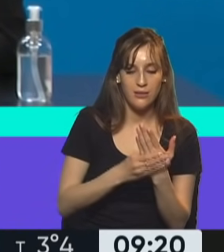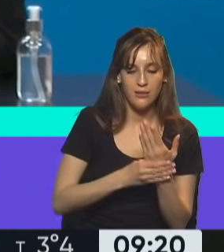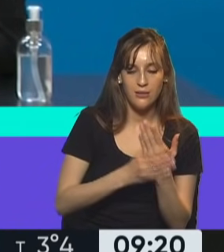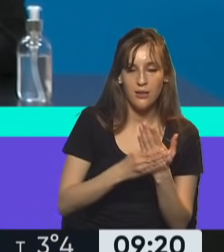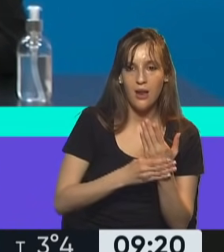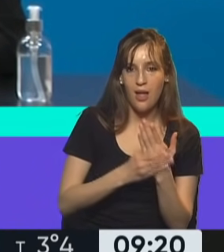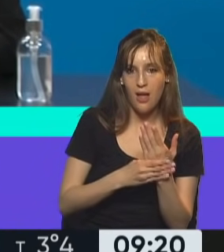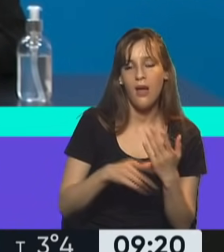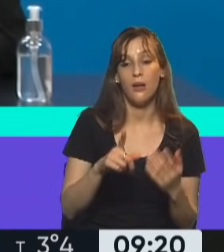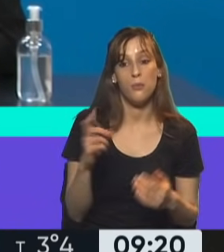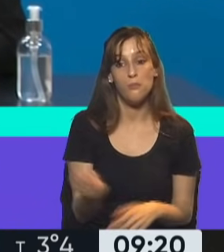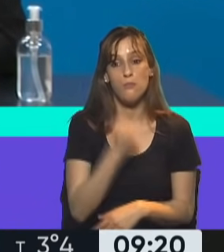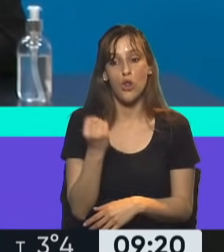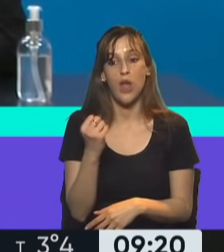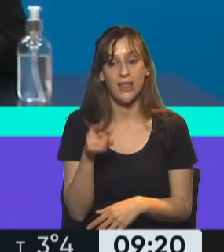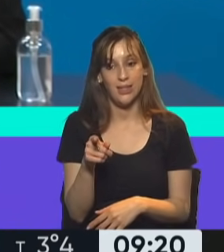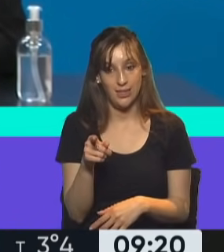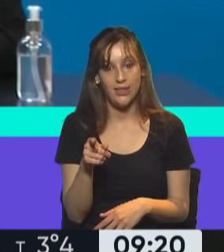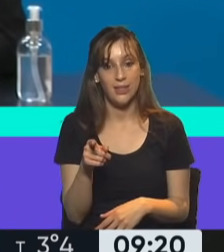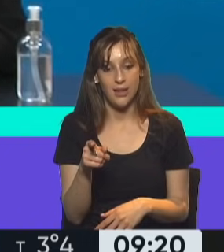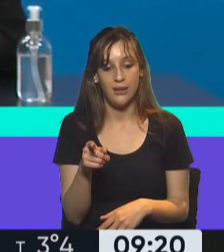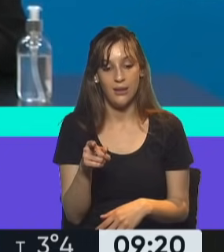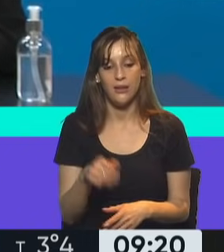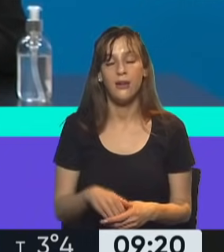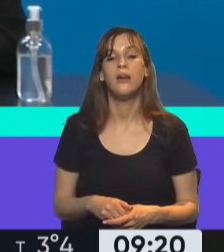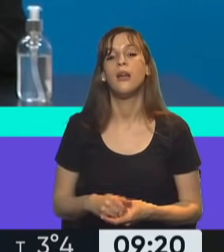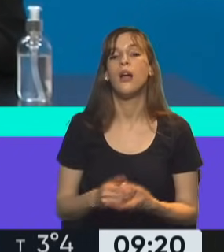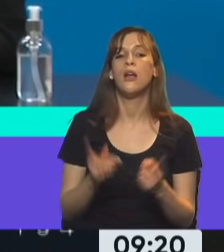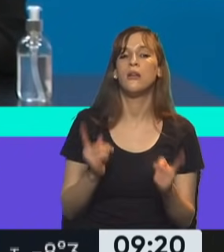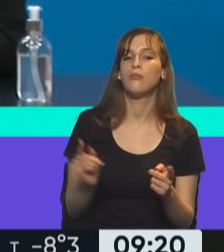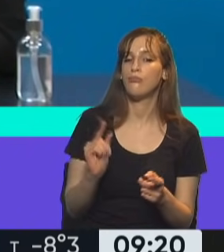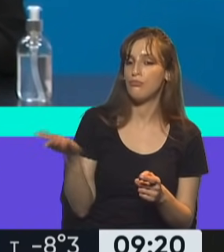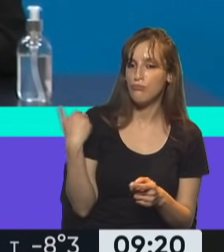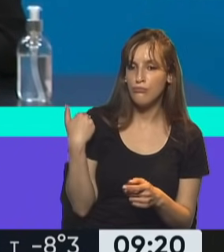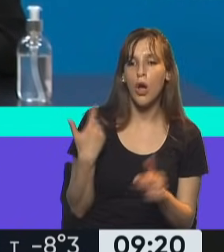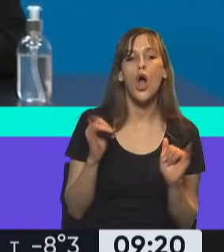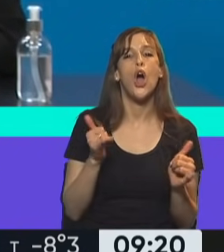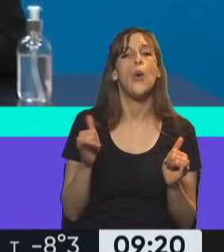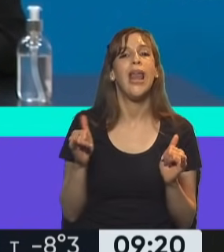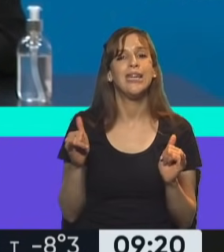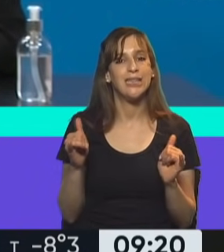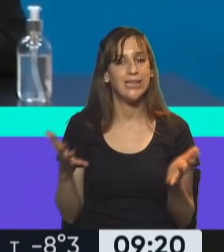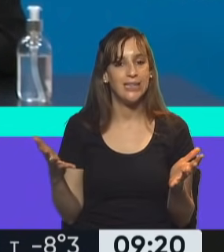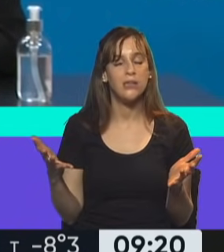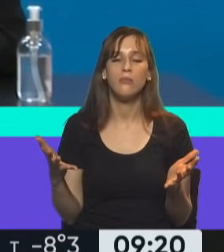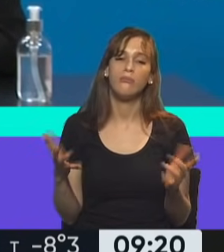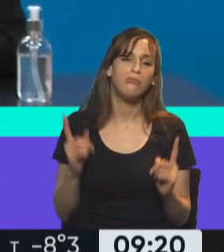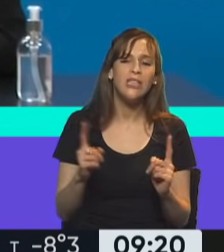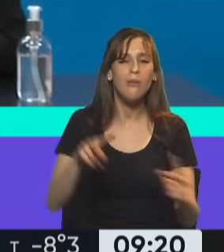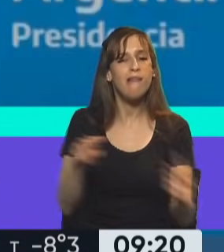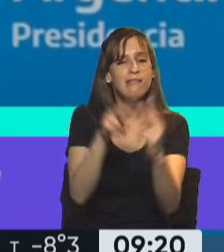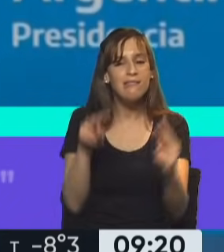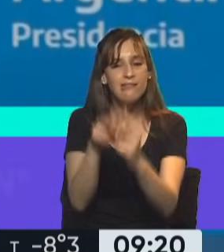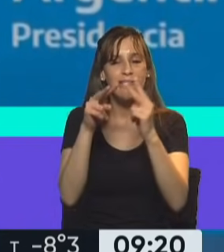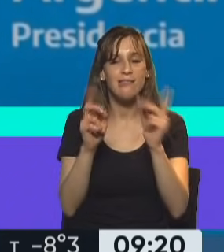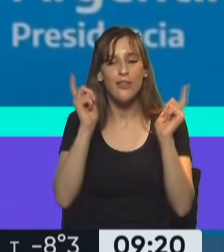en términos de seguir con este nivel de aperturas. En los últimos días vimos a los jóvenes que pudieron ir que pudieron volverse a encontrar, que pudieron divertirse, que pudieron ir a